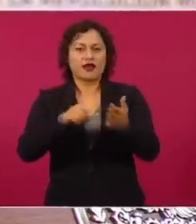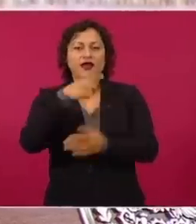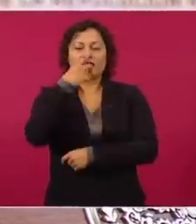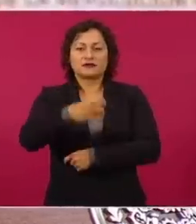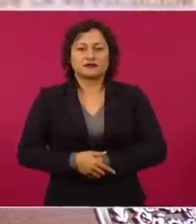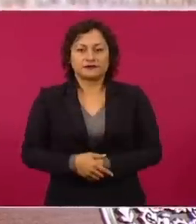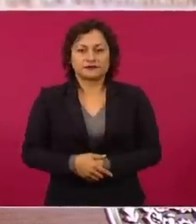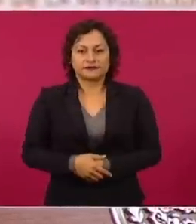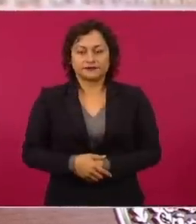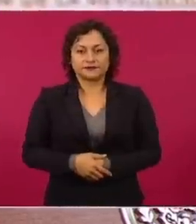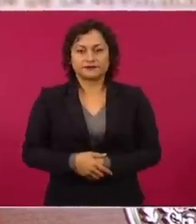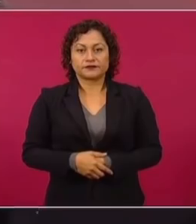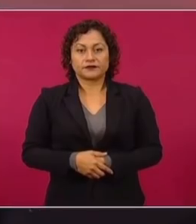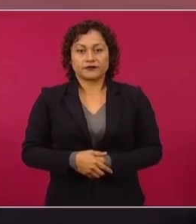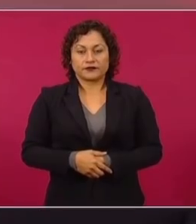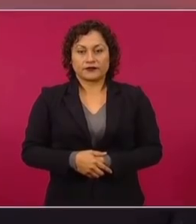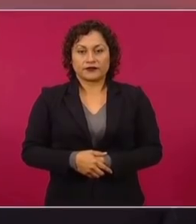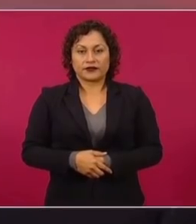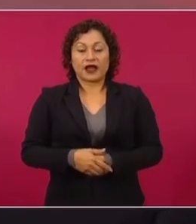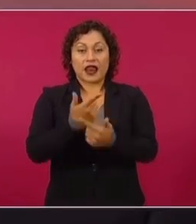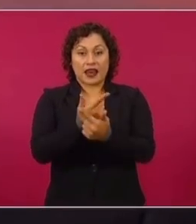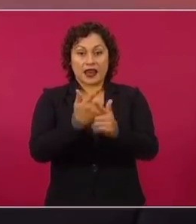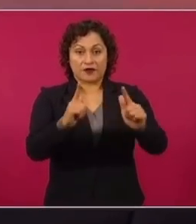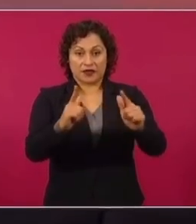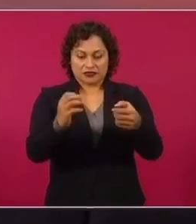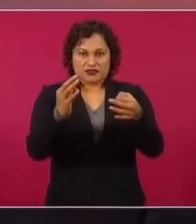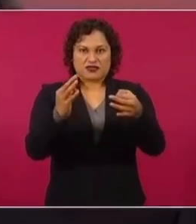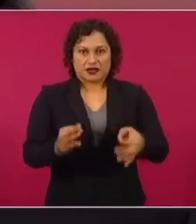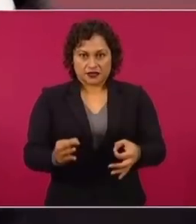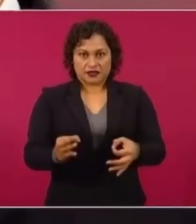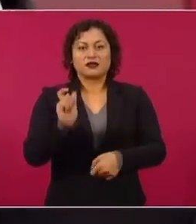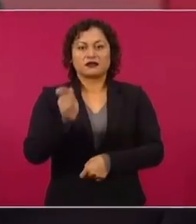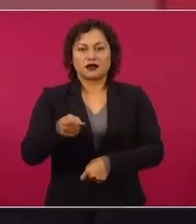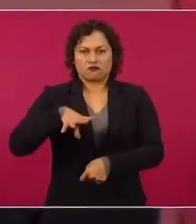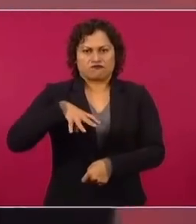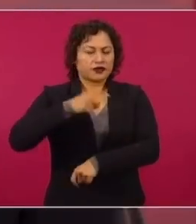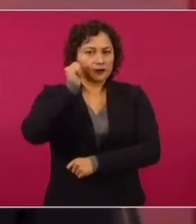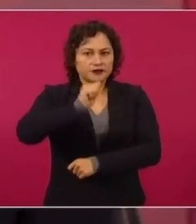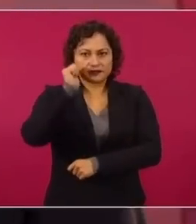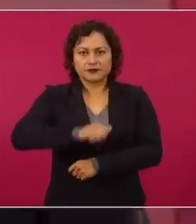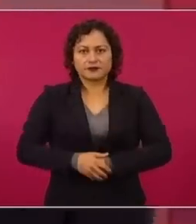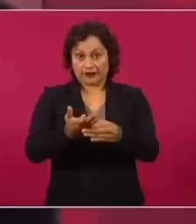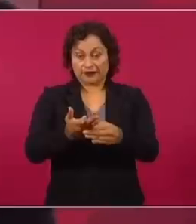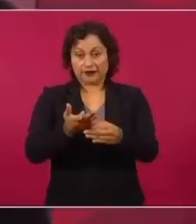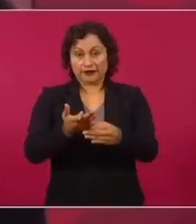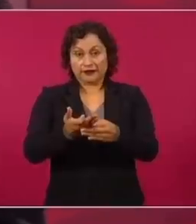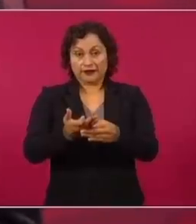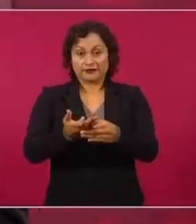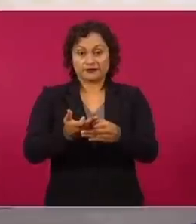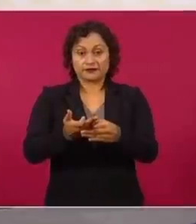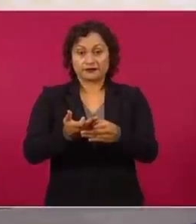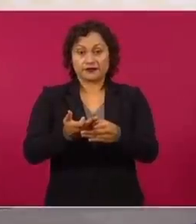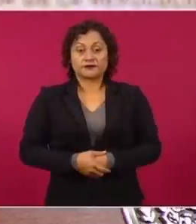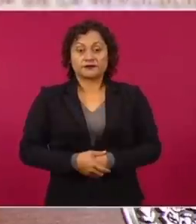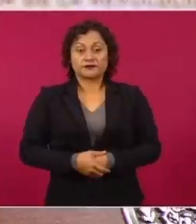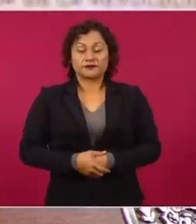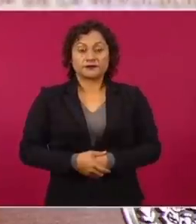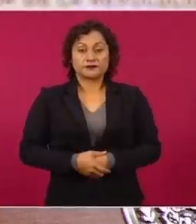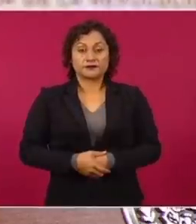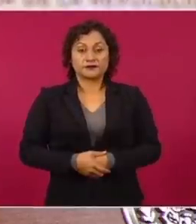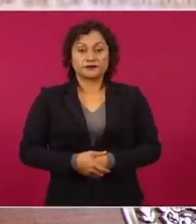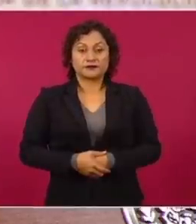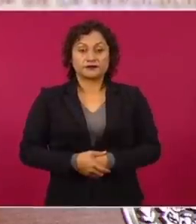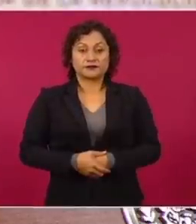la libertad y la dignidad se puede y se debe ofrecer hasta la vida. Y esto podría ser